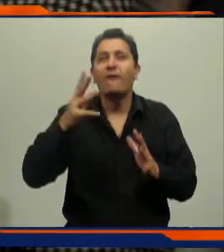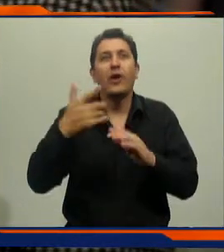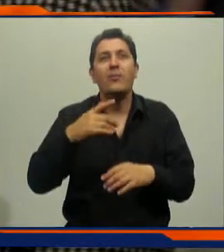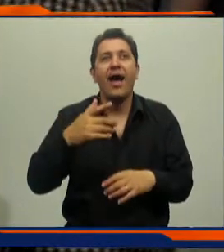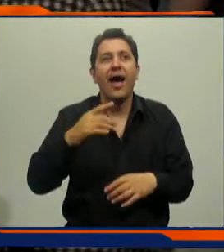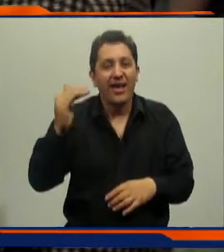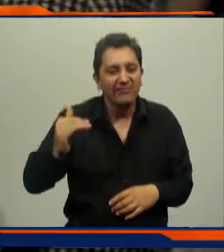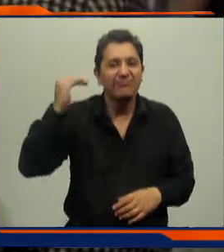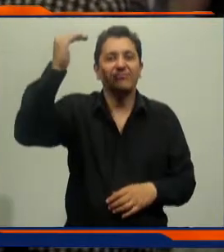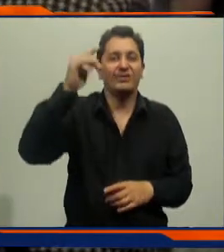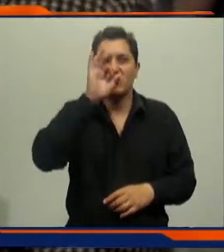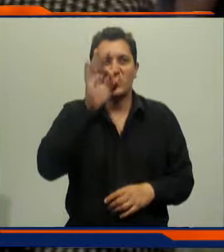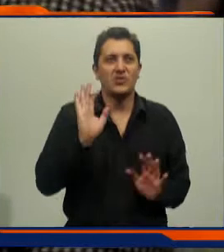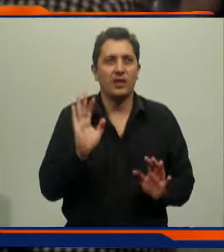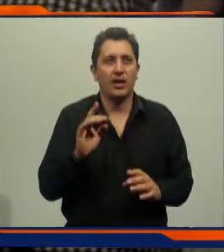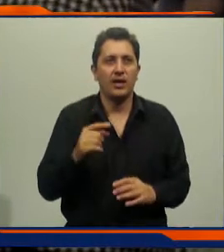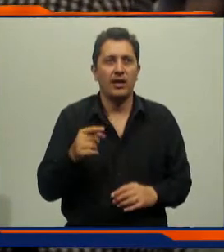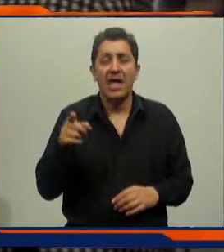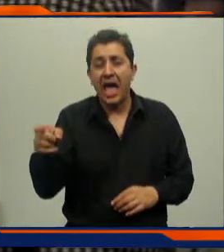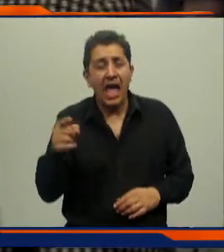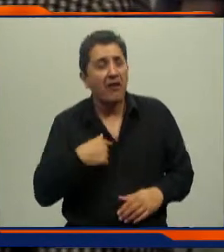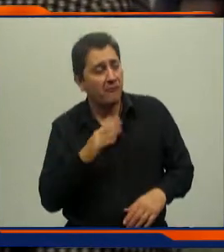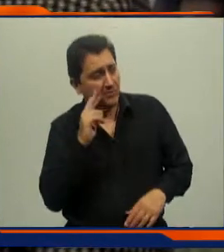él no digo que no lo impresiona,